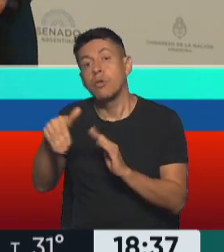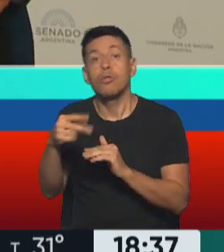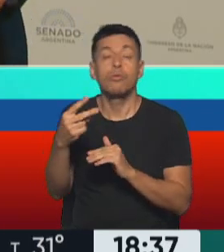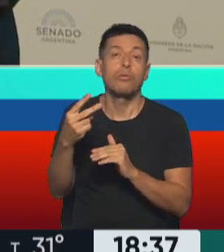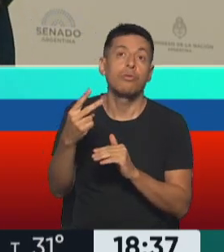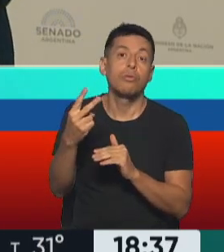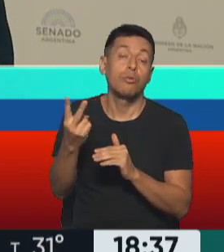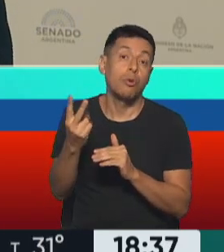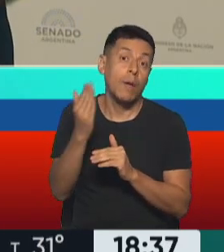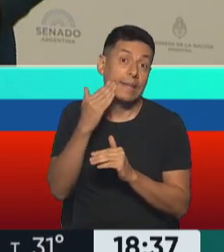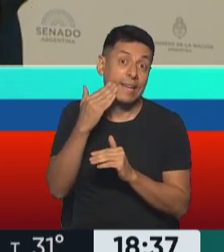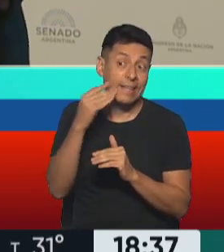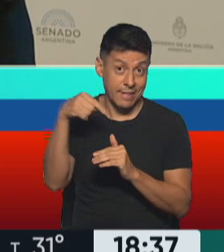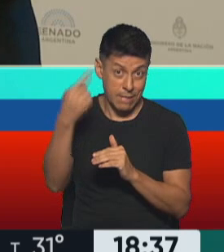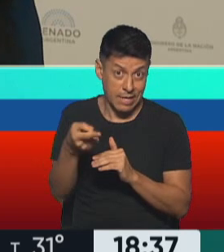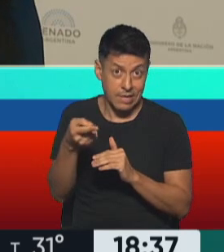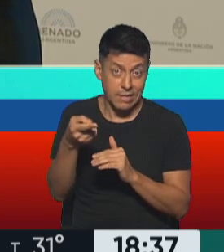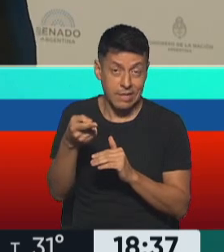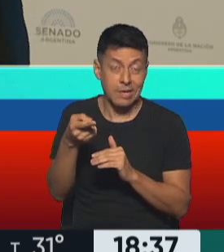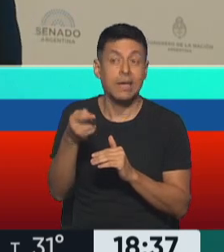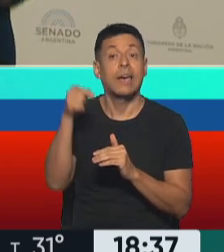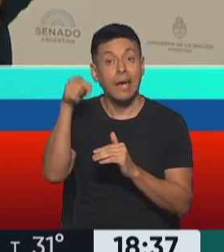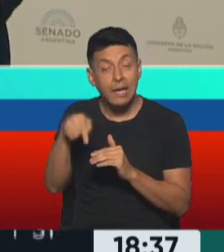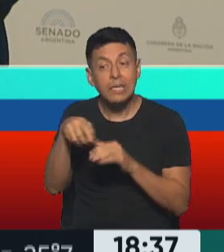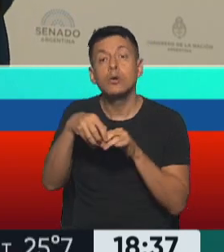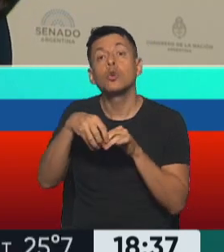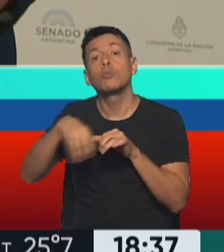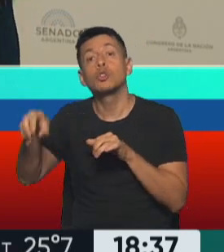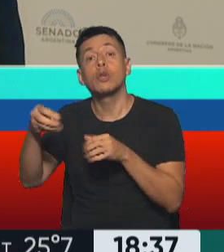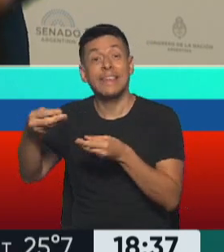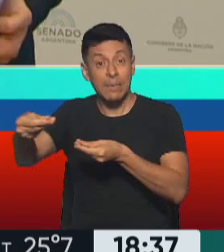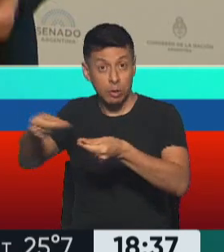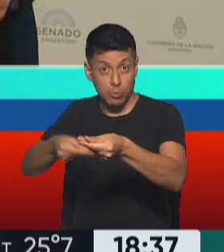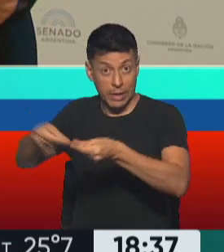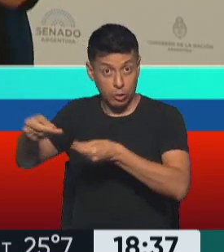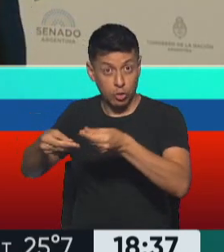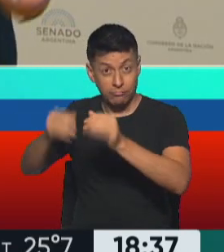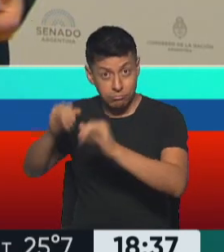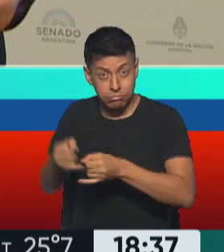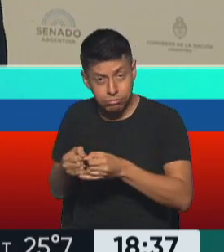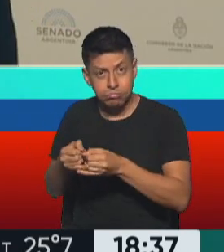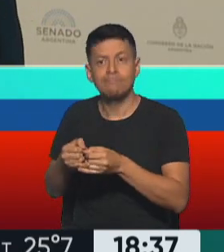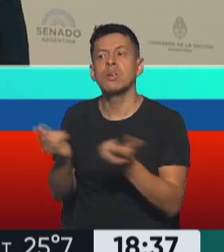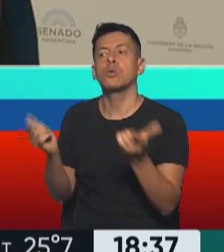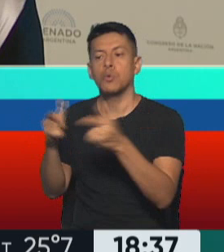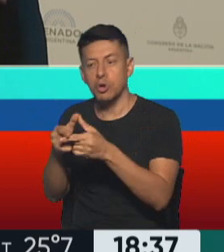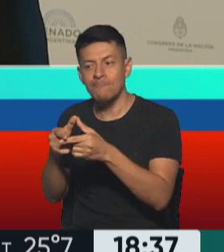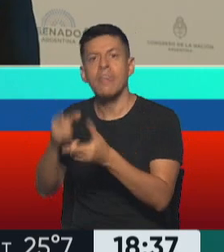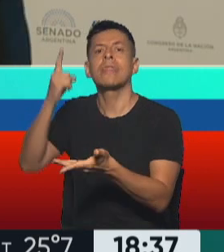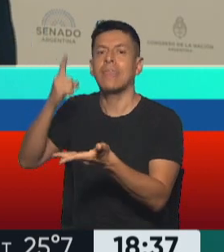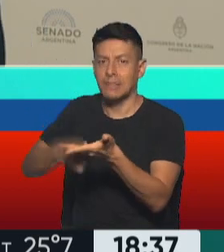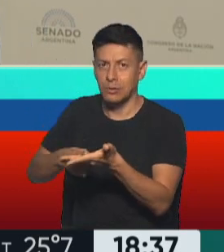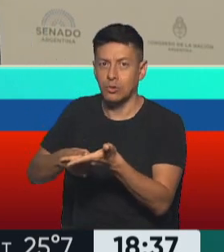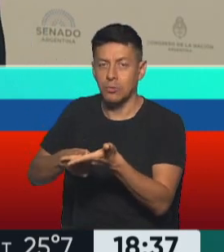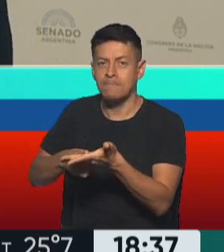14 de este martes, de mañana mismo, la Comisión de Presupuesto y Hacienda se reúna para emitir dictamen y en principio la sesión